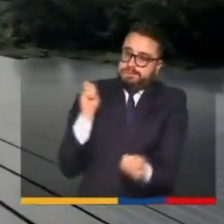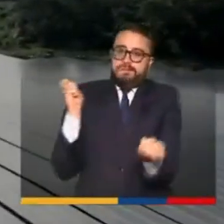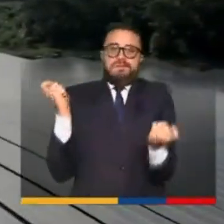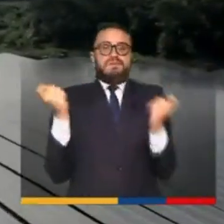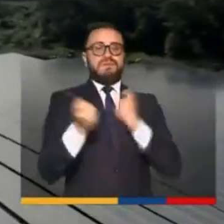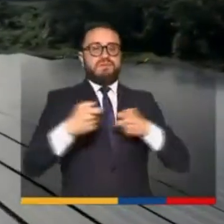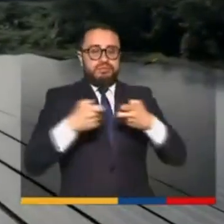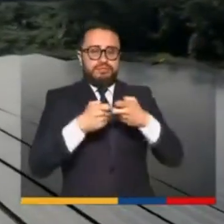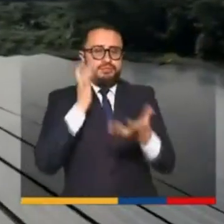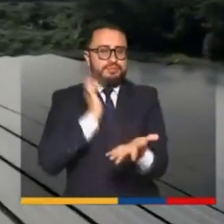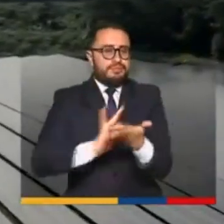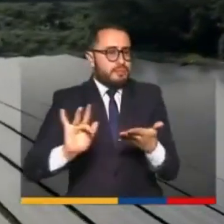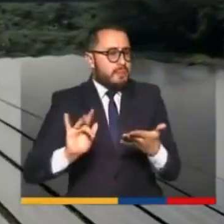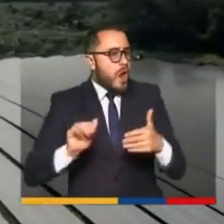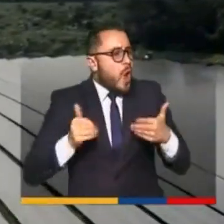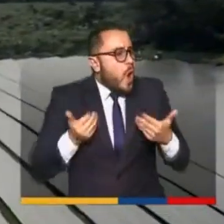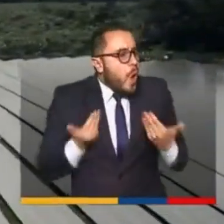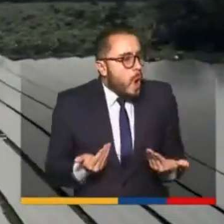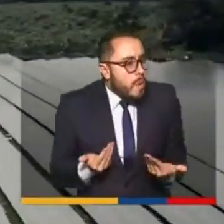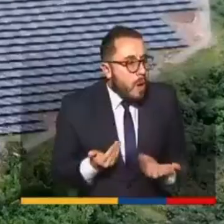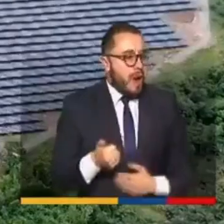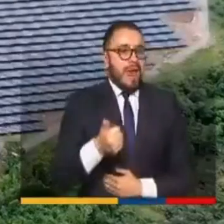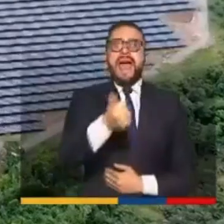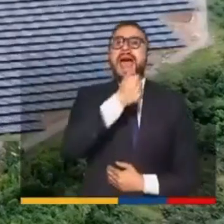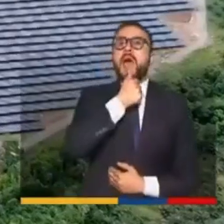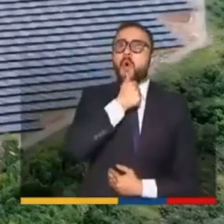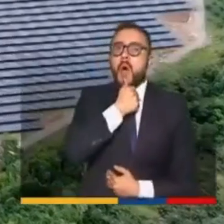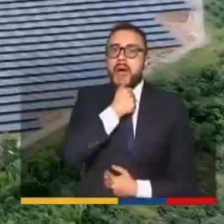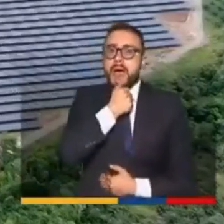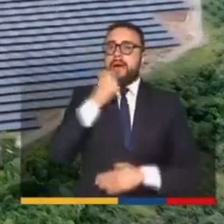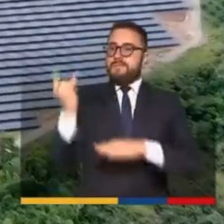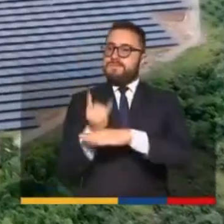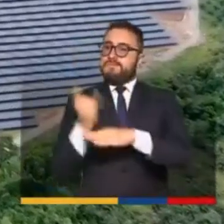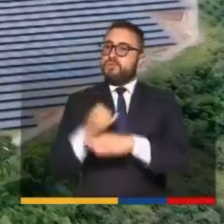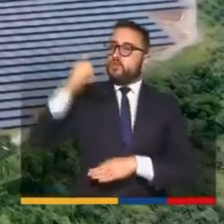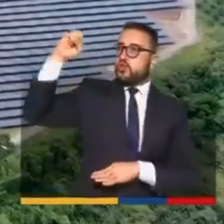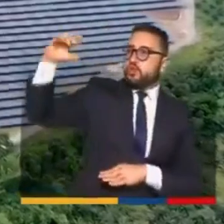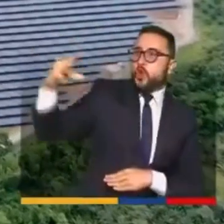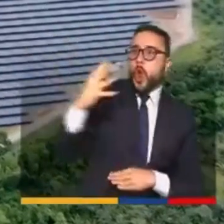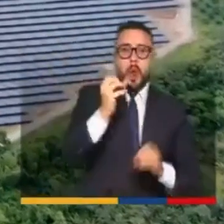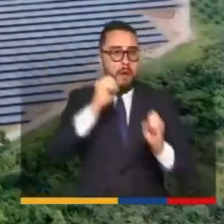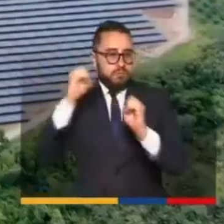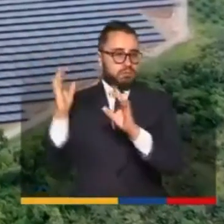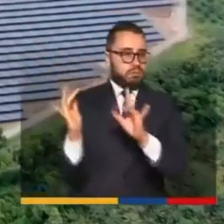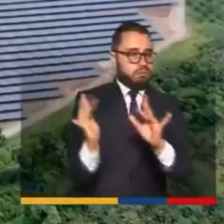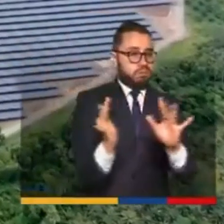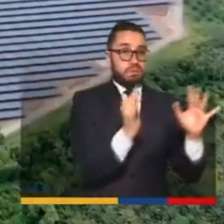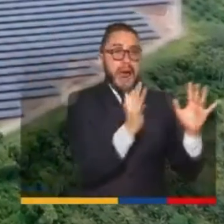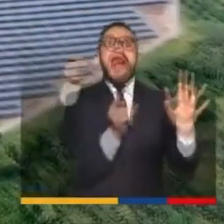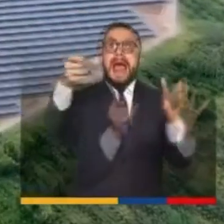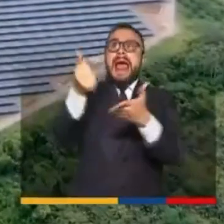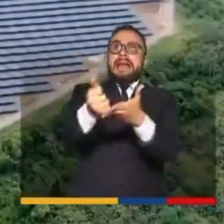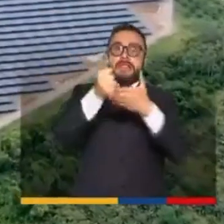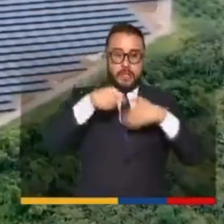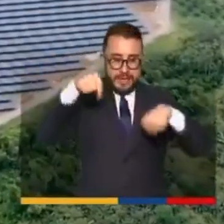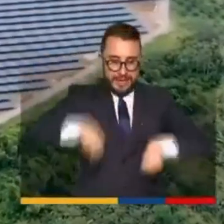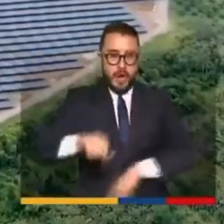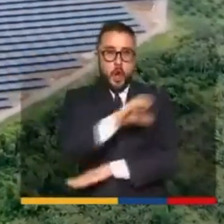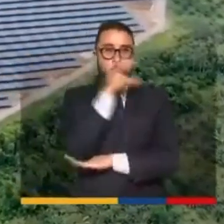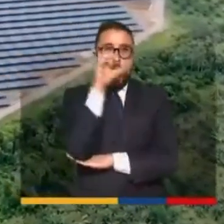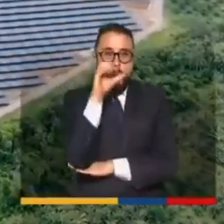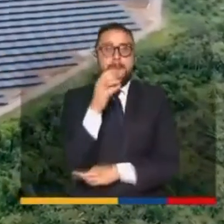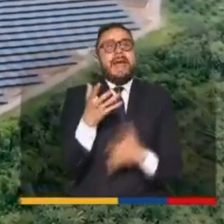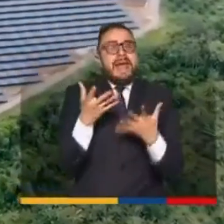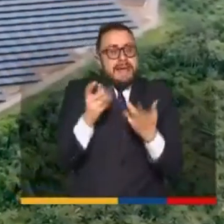al sol y al viento. Ese tránsito de unas a otras lo estamos haciendo en Colombia. En